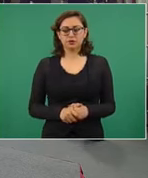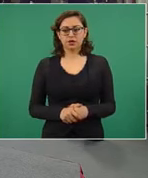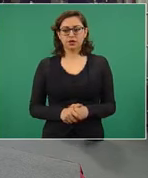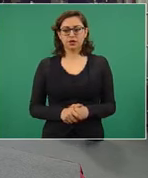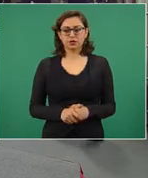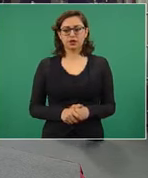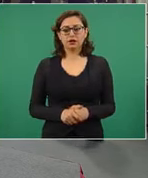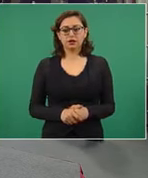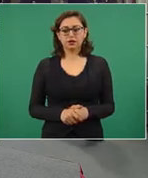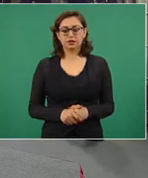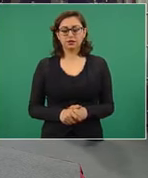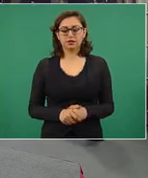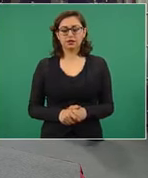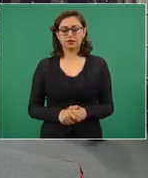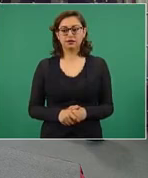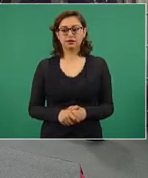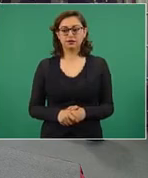¿Mande?